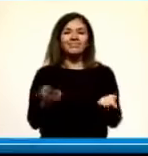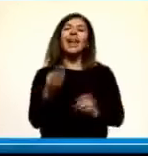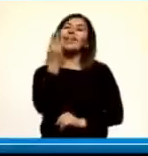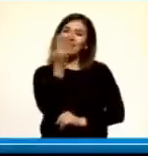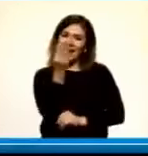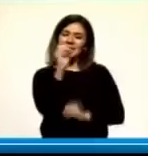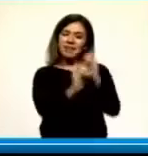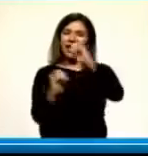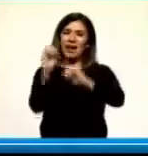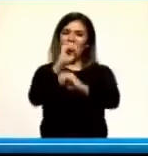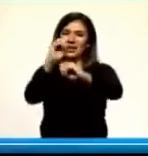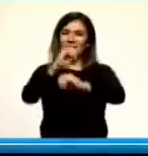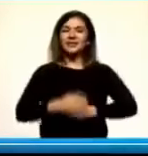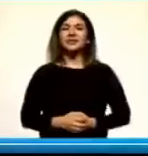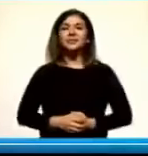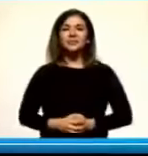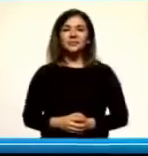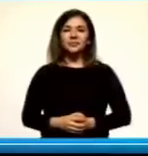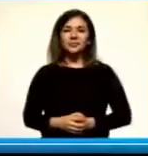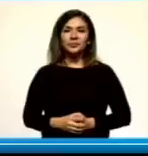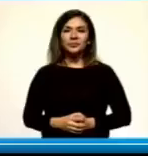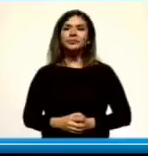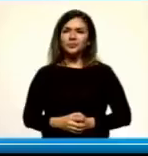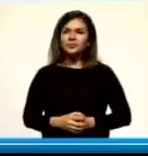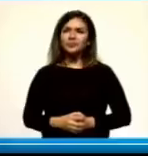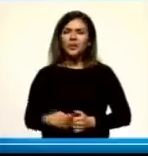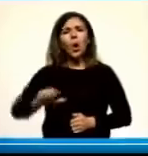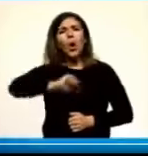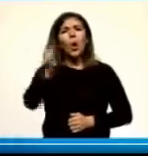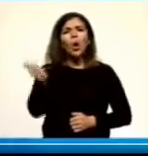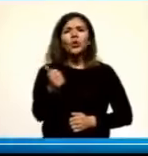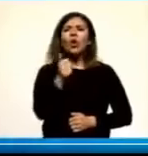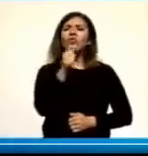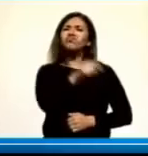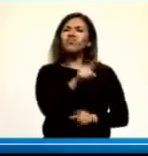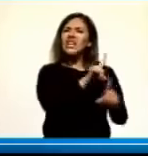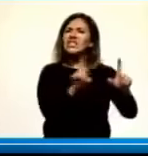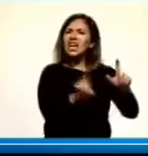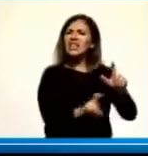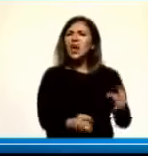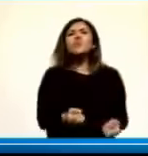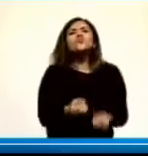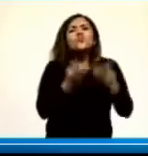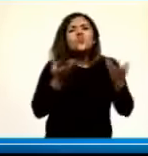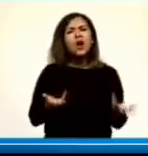3 pelotitas. ¿Cuántas pelotitas tengo que poner en la columna de las centenas?